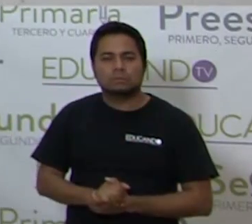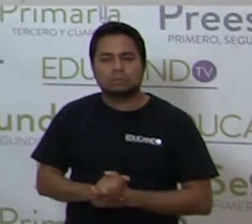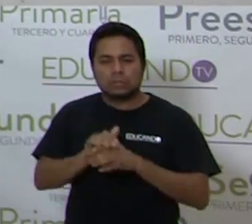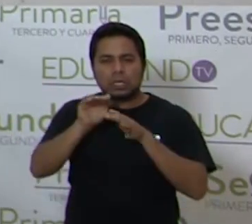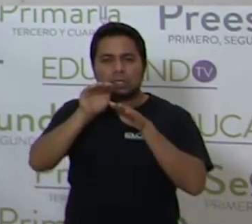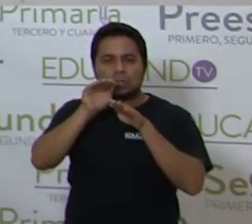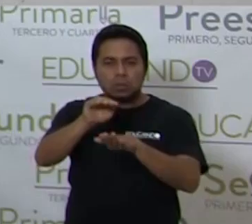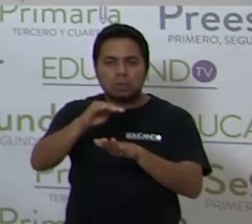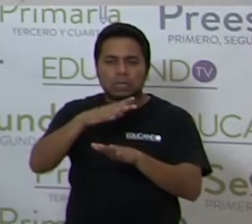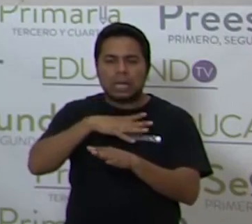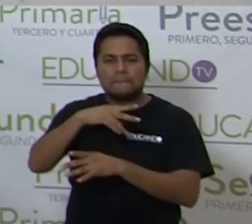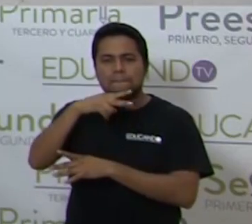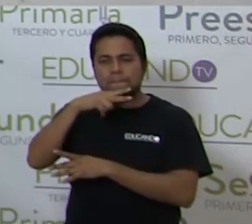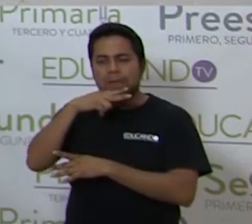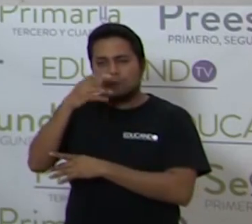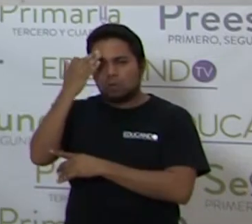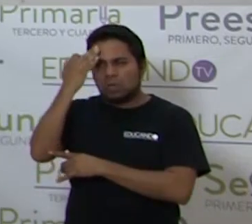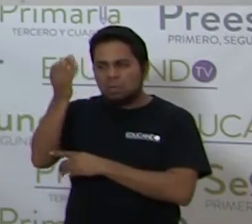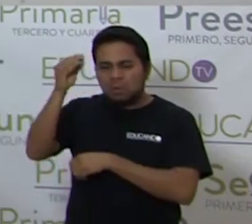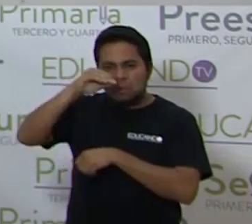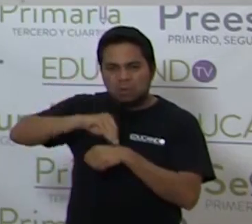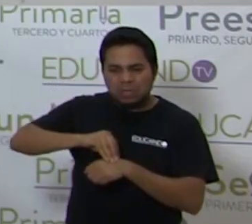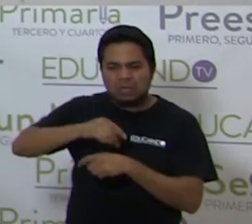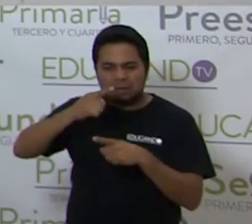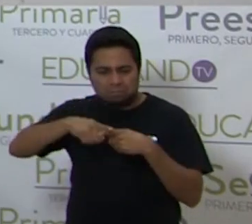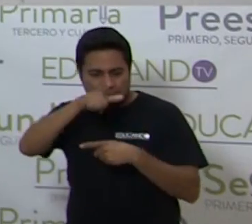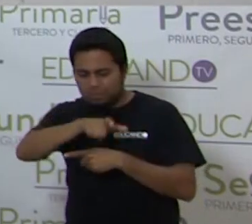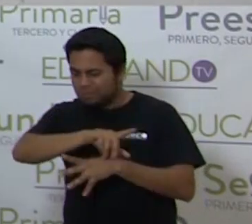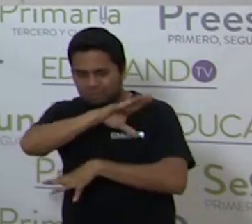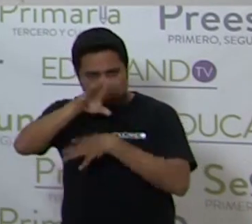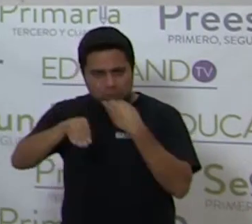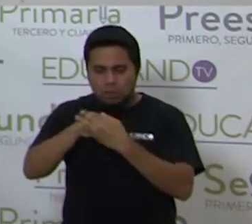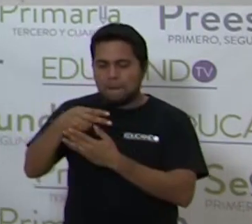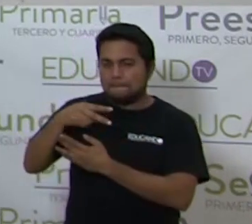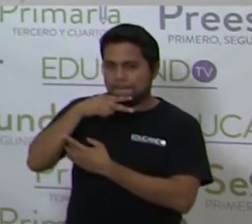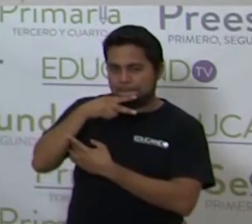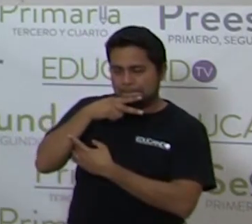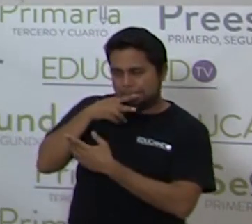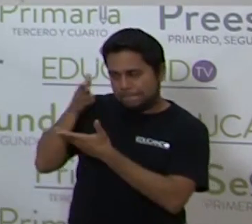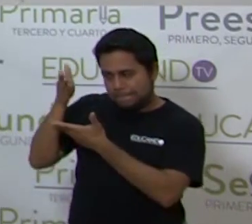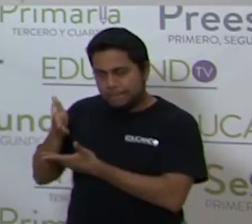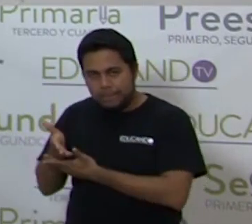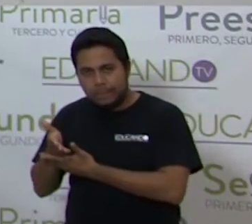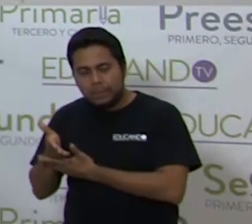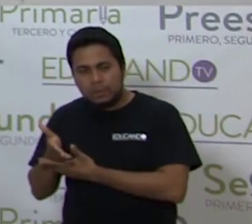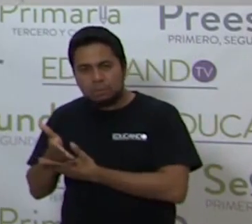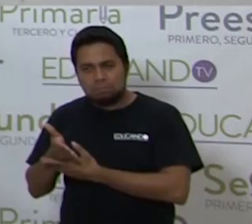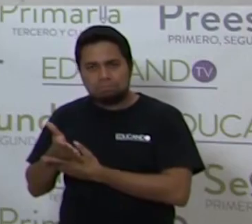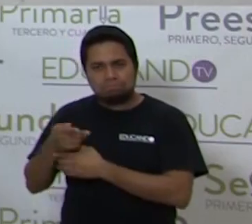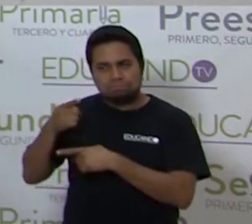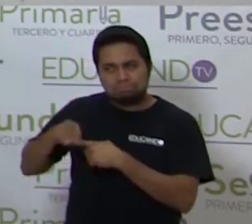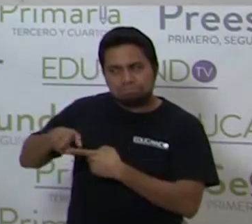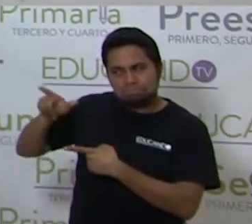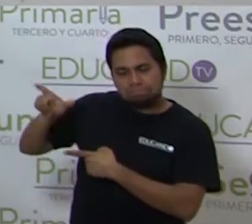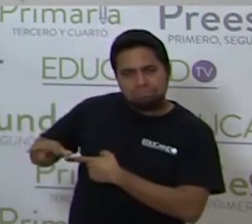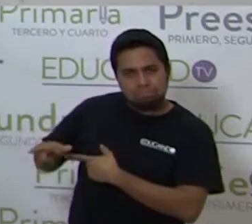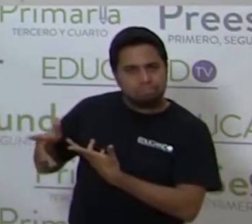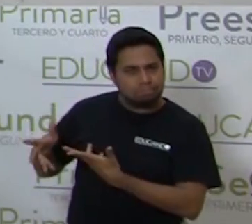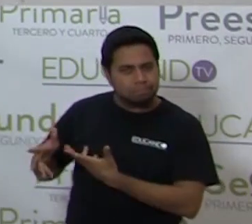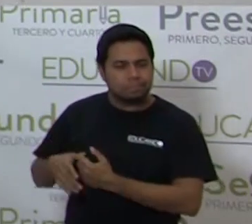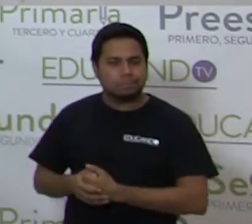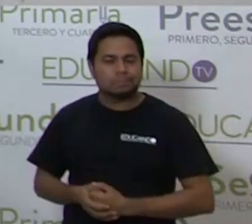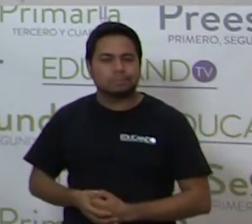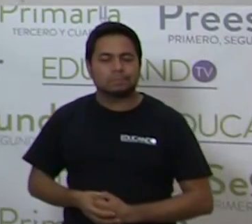la conjugación del verbo, pero sobre todo ir viendo en qué persona está el verbo escrito.